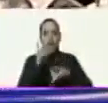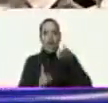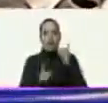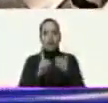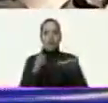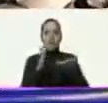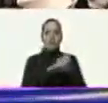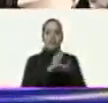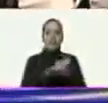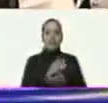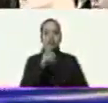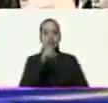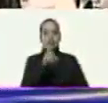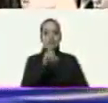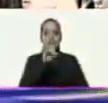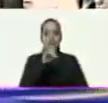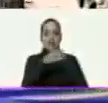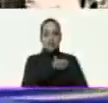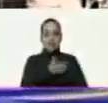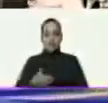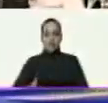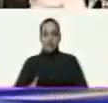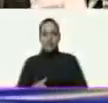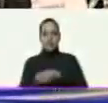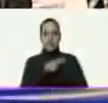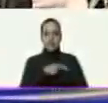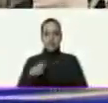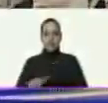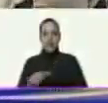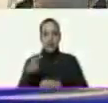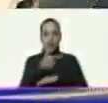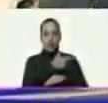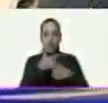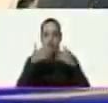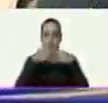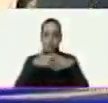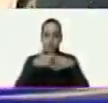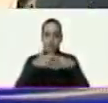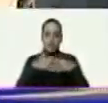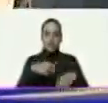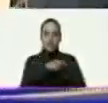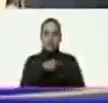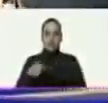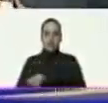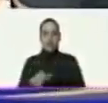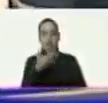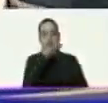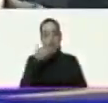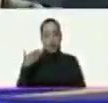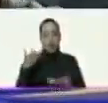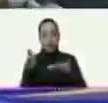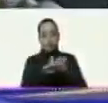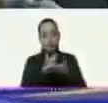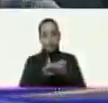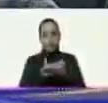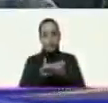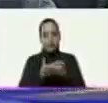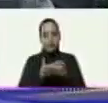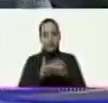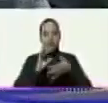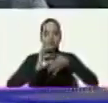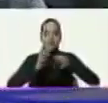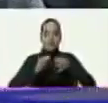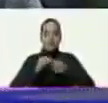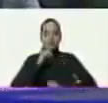Xi Jinping, La Gobernación y Administración de China y las mejores obras clásicas de la literatura chinas.